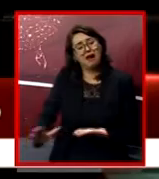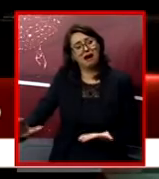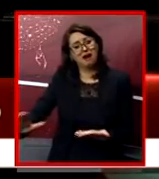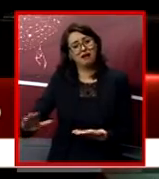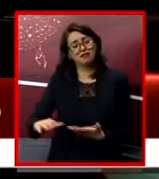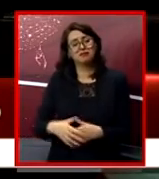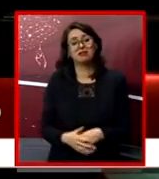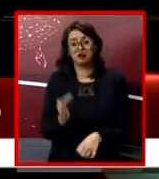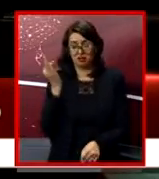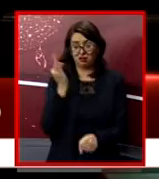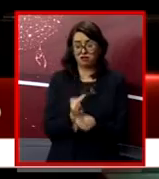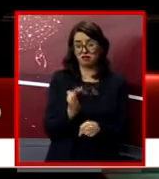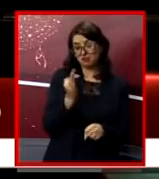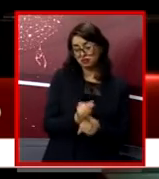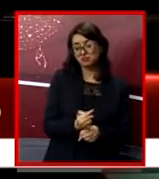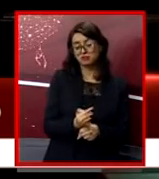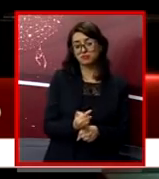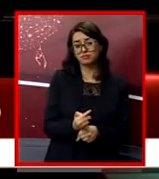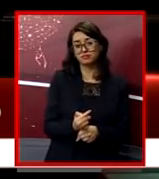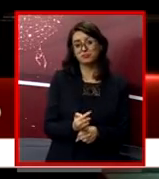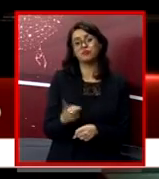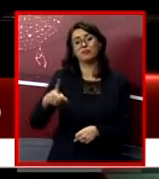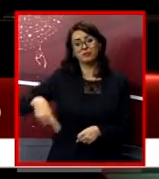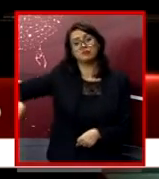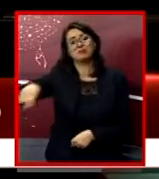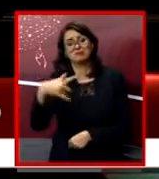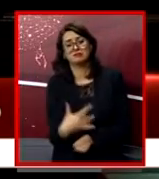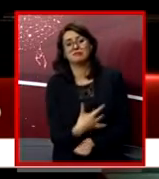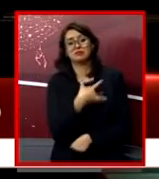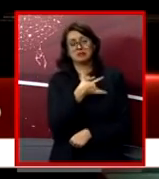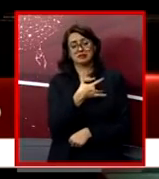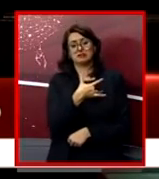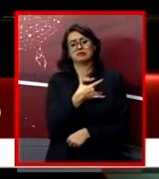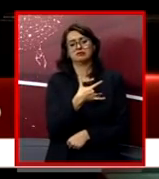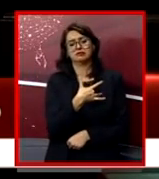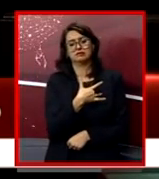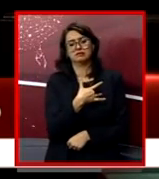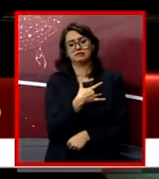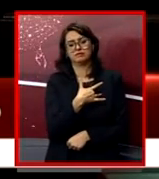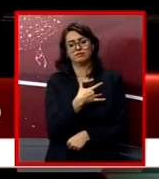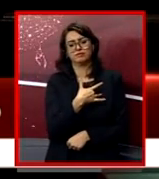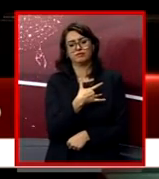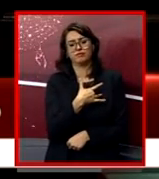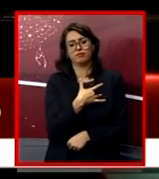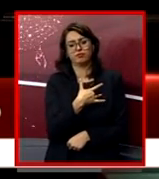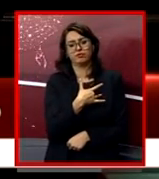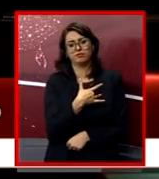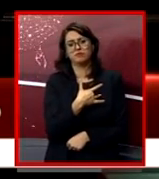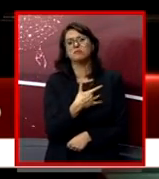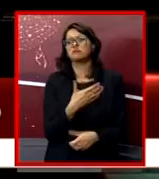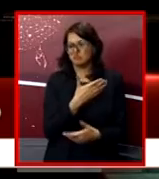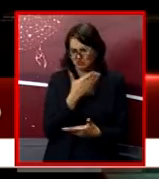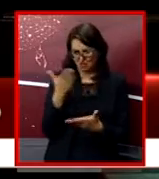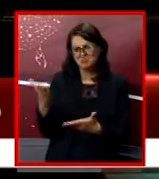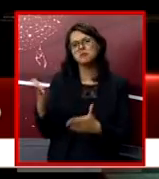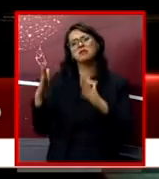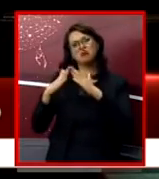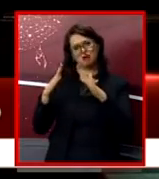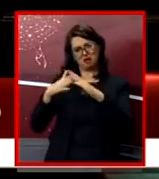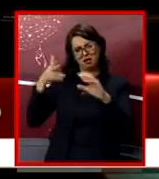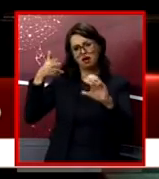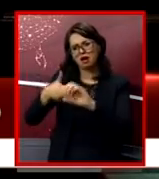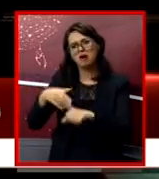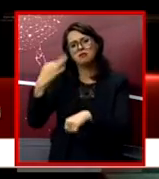En estos momentos ellos van a decirle que en que vayan a los albergues si